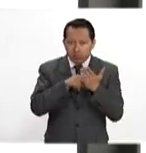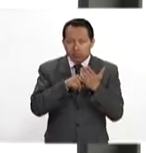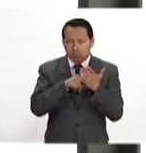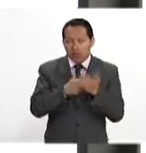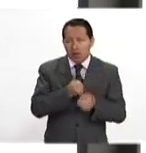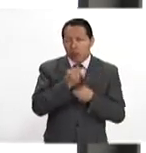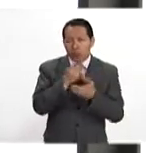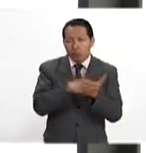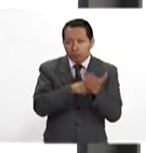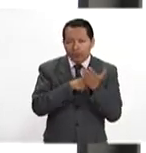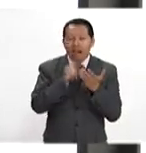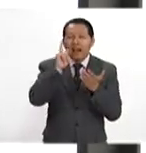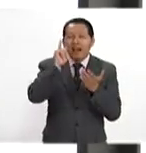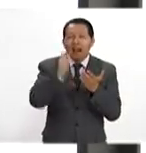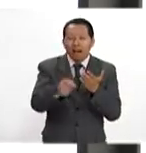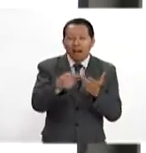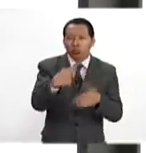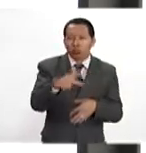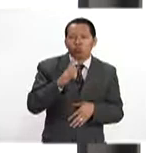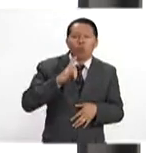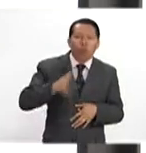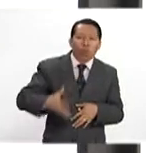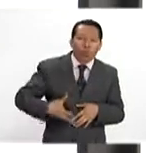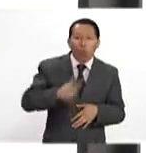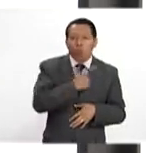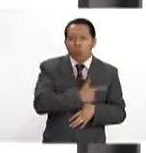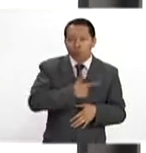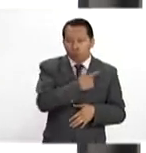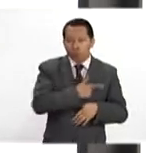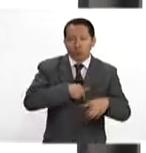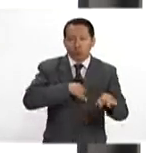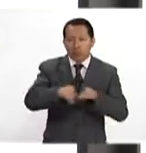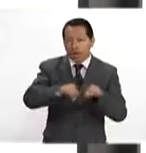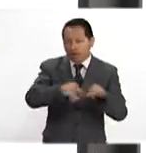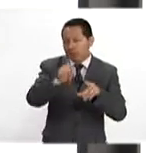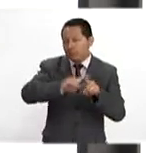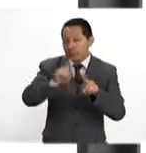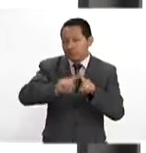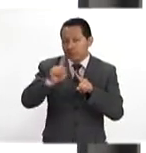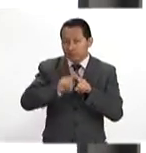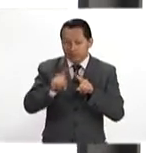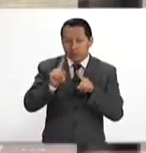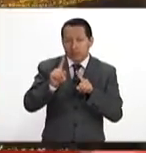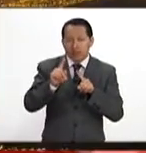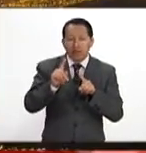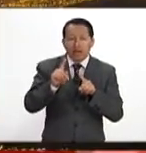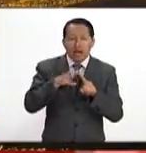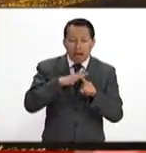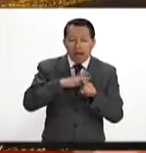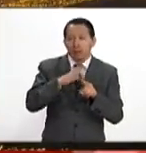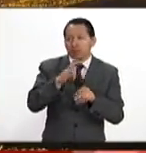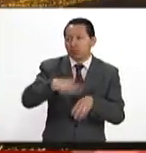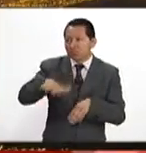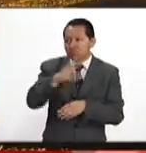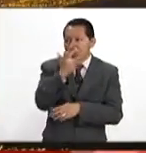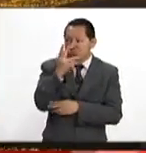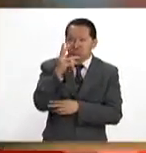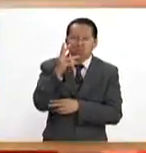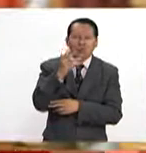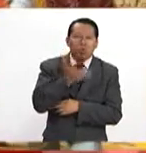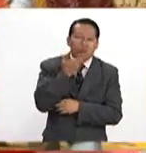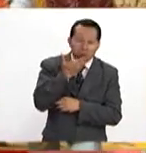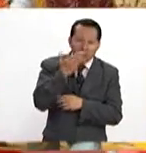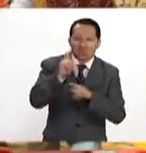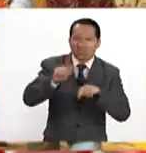es para ellos su orgullo, su gusto, su trabajo, en fin, sus paisajes, sus costumbres, sus